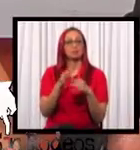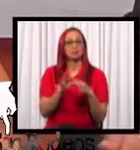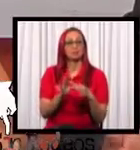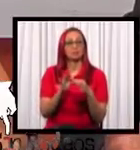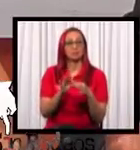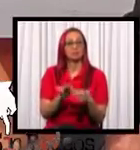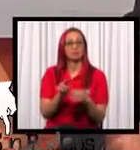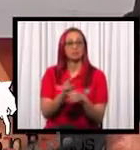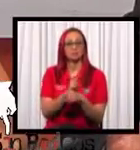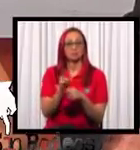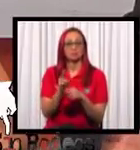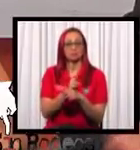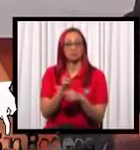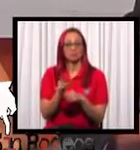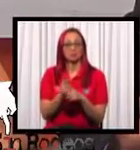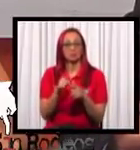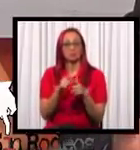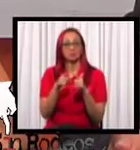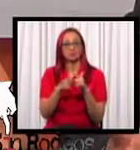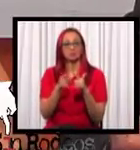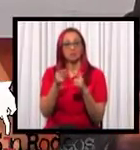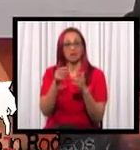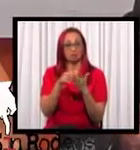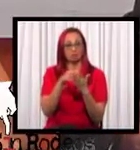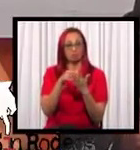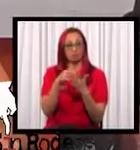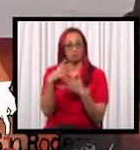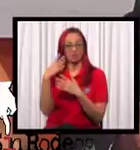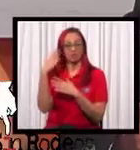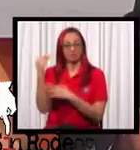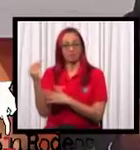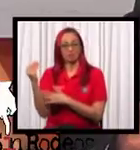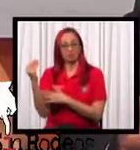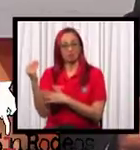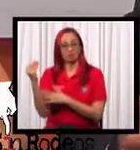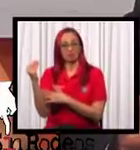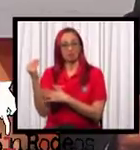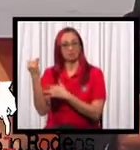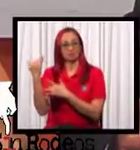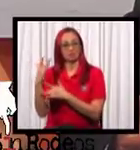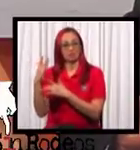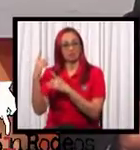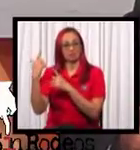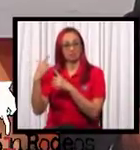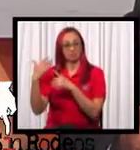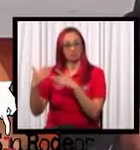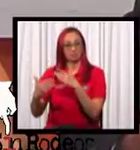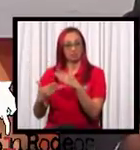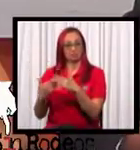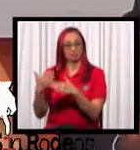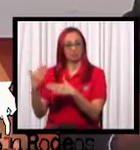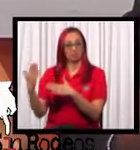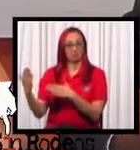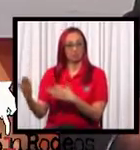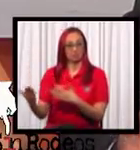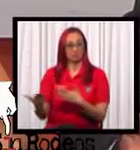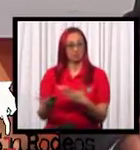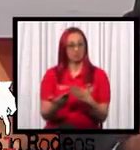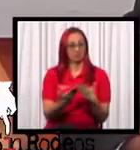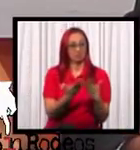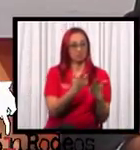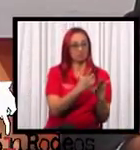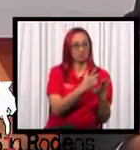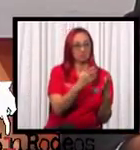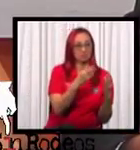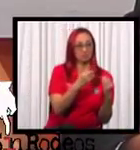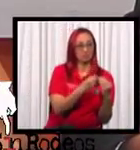utilizando. Mientras que el arroz que viene de afuera, que viene ya pilado, ya procesado, este arroz es mucho más